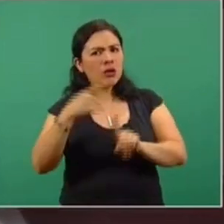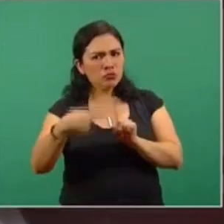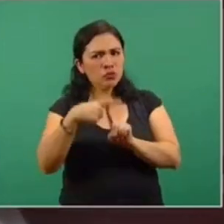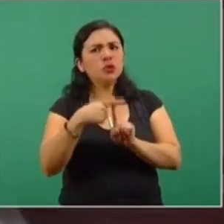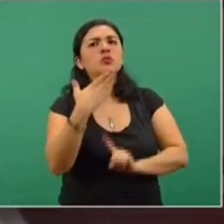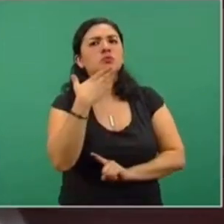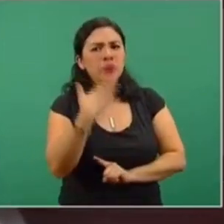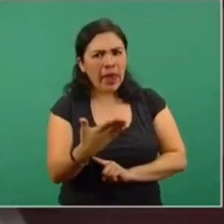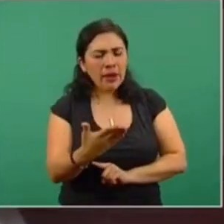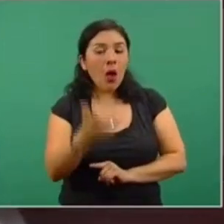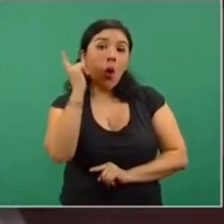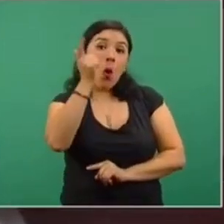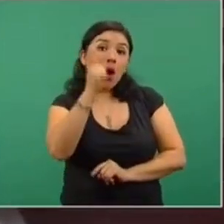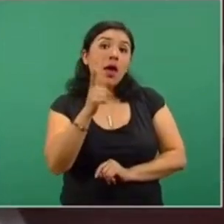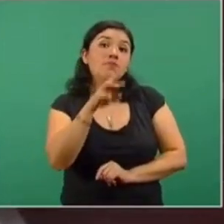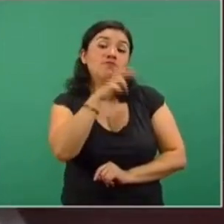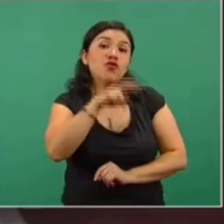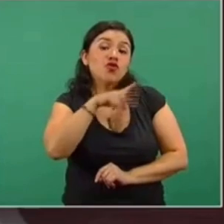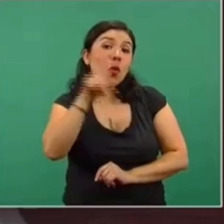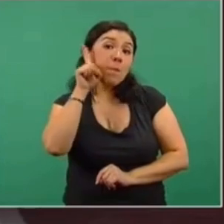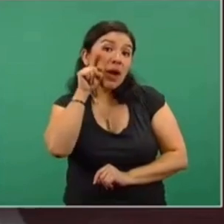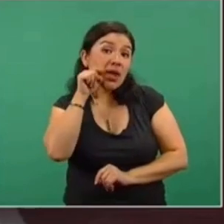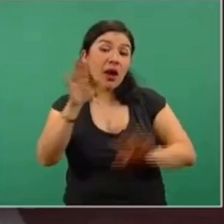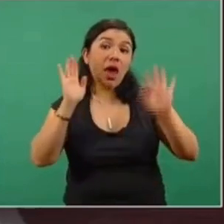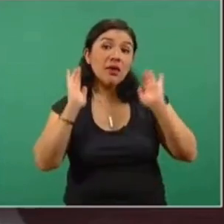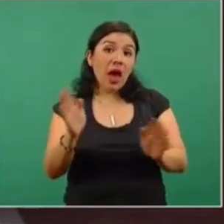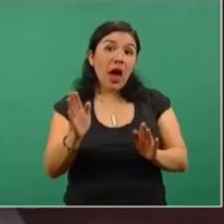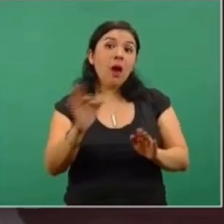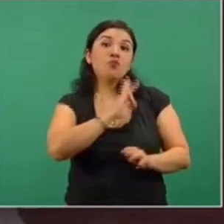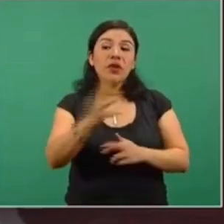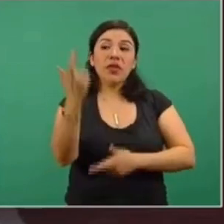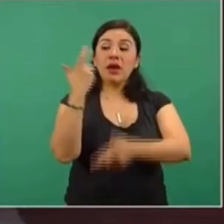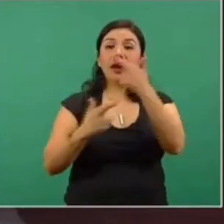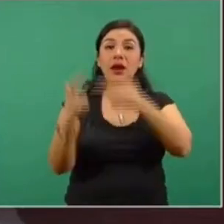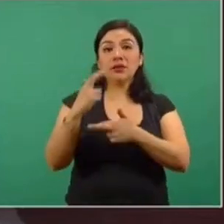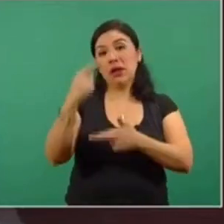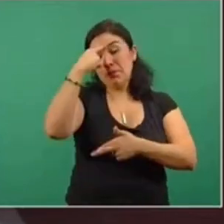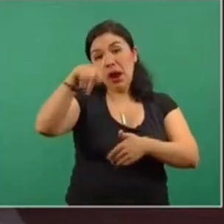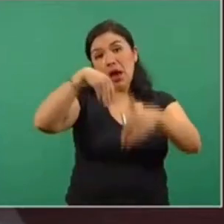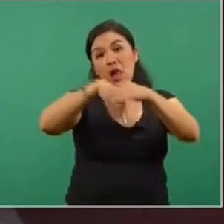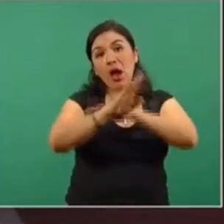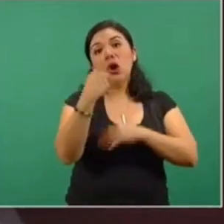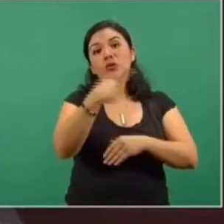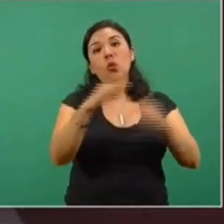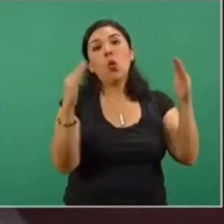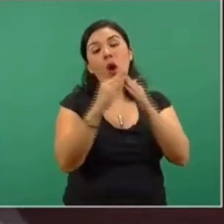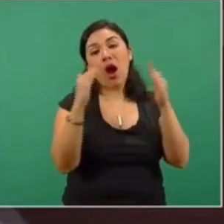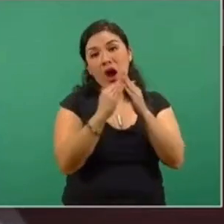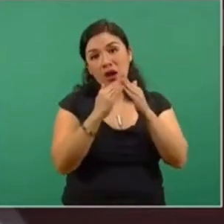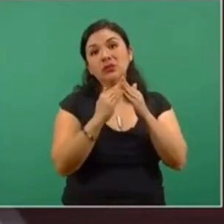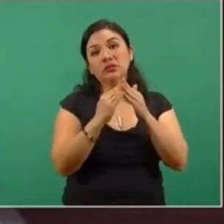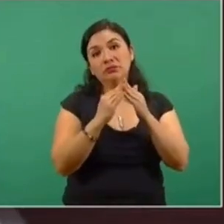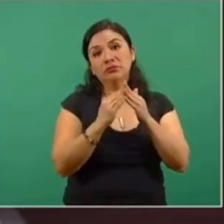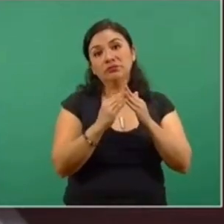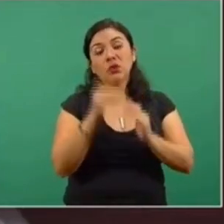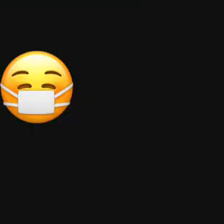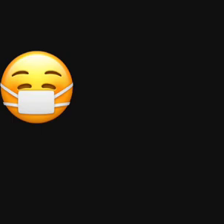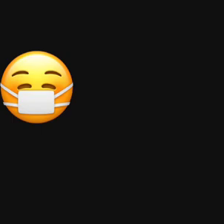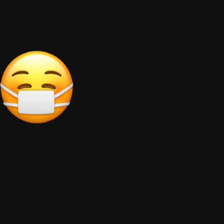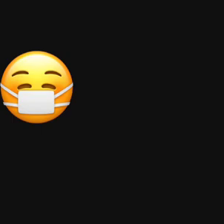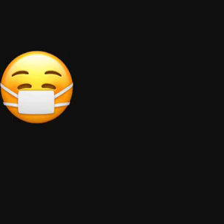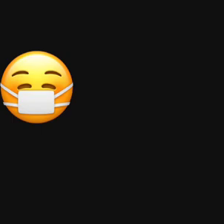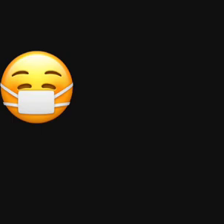y esperemos que ya el día de mañana pueda regresar o darse de alta de la unidad hospitalaria.